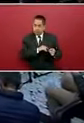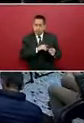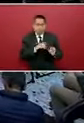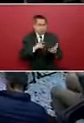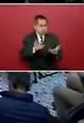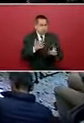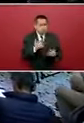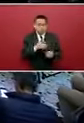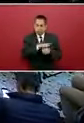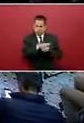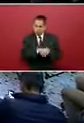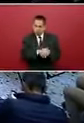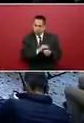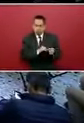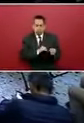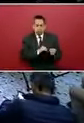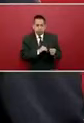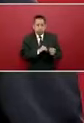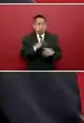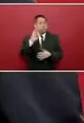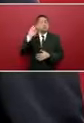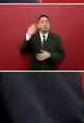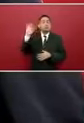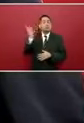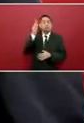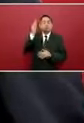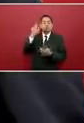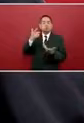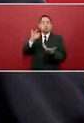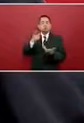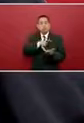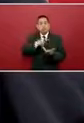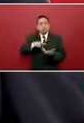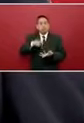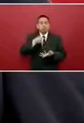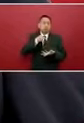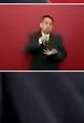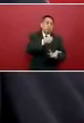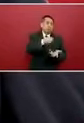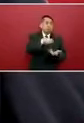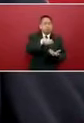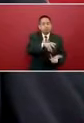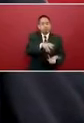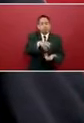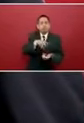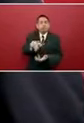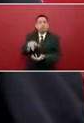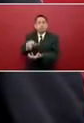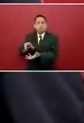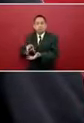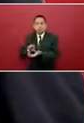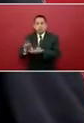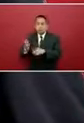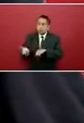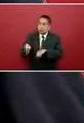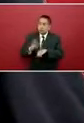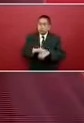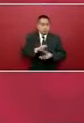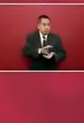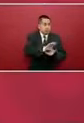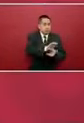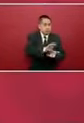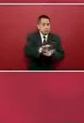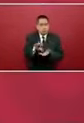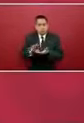y la federación les tenía que entregar recursos adicionales